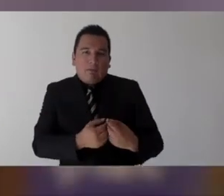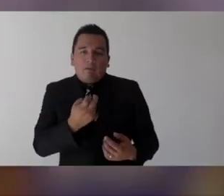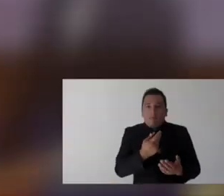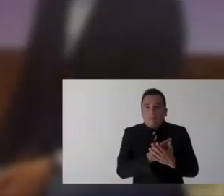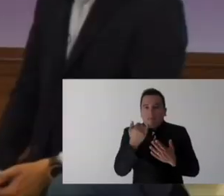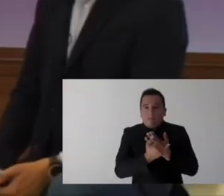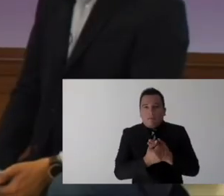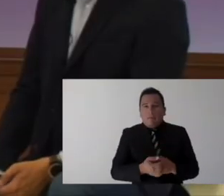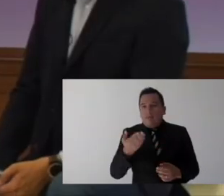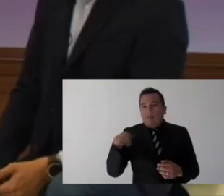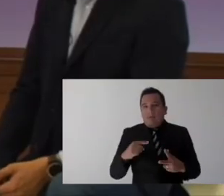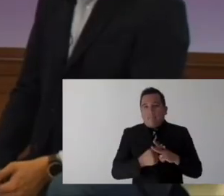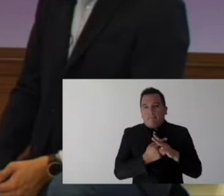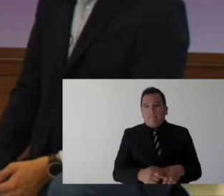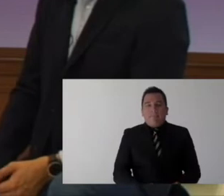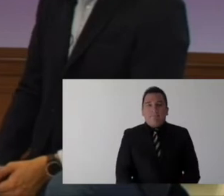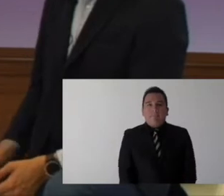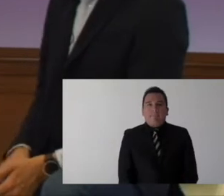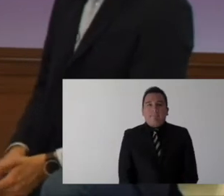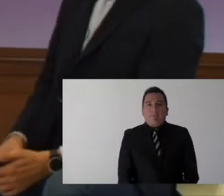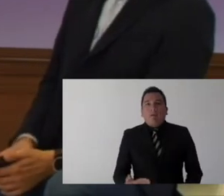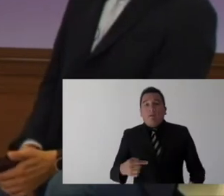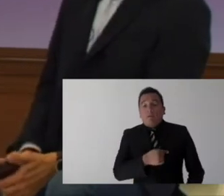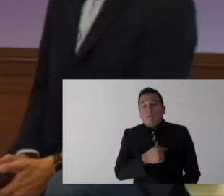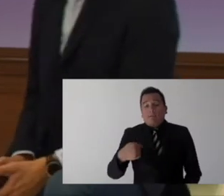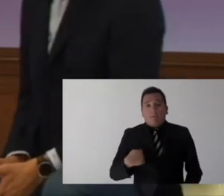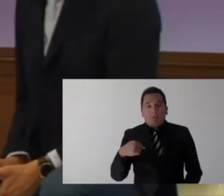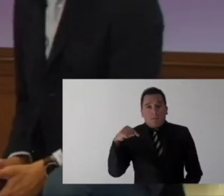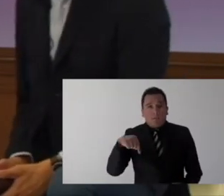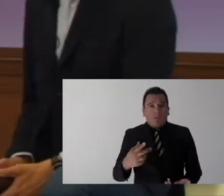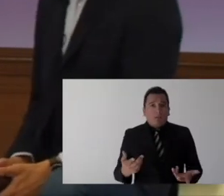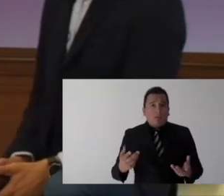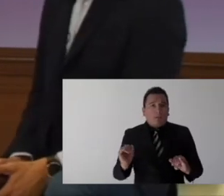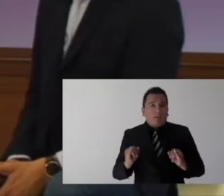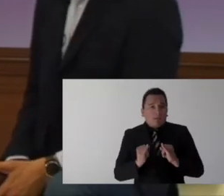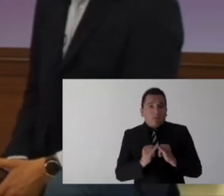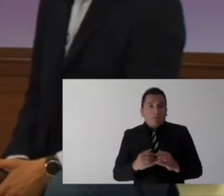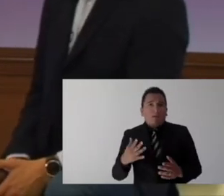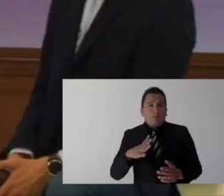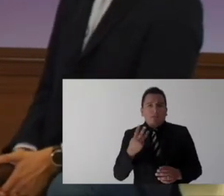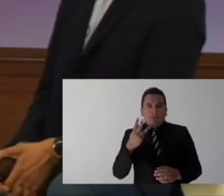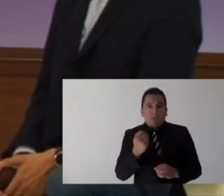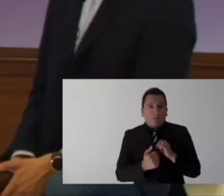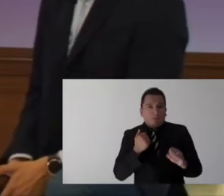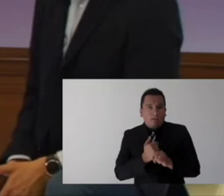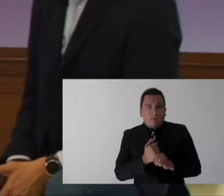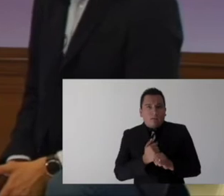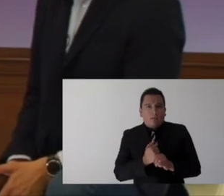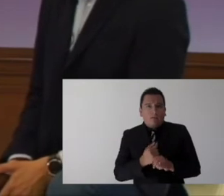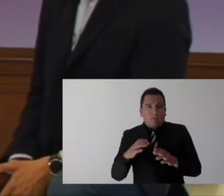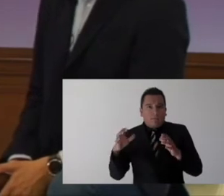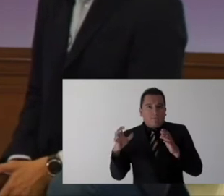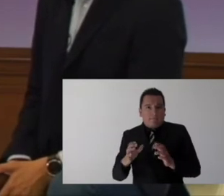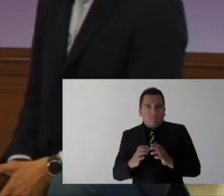origen. Para nosotros, Luis, en el instituto, a 3 años ya de haberse conformado este Consejo General,